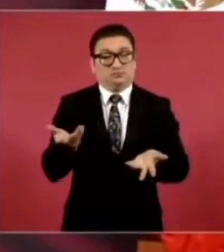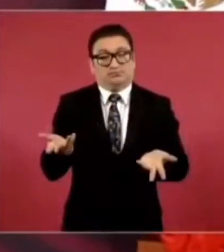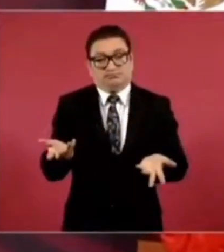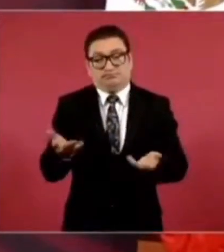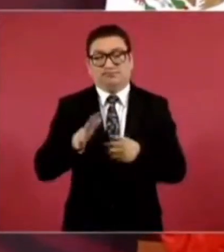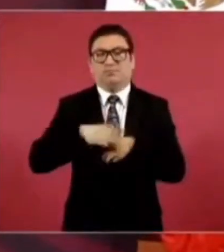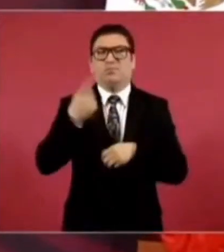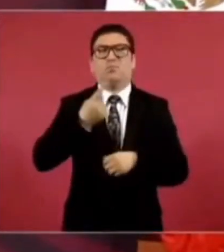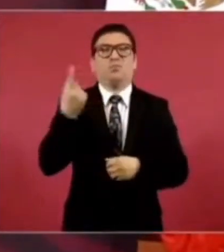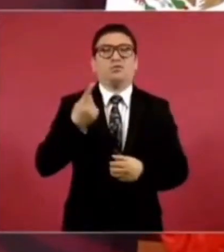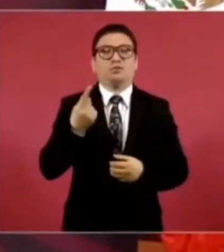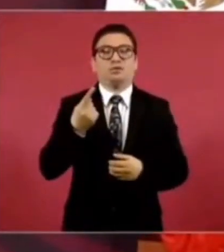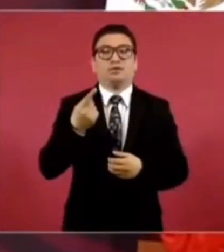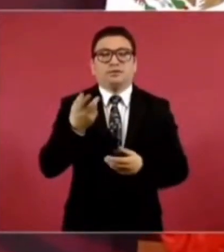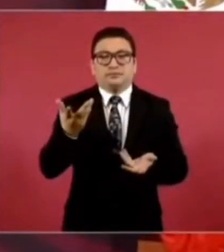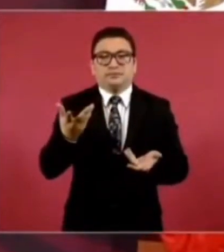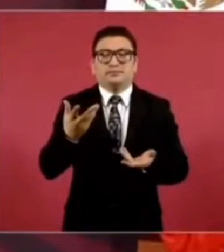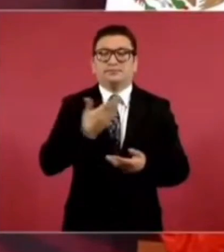Porque él está aquí